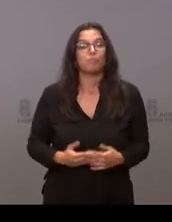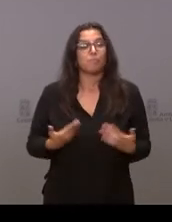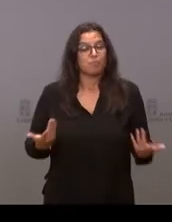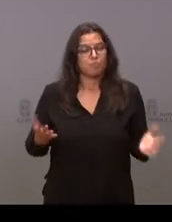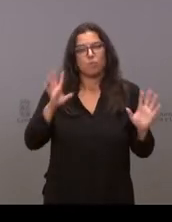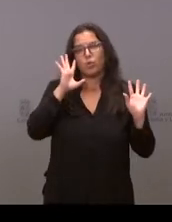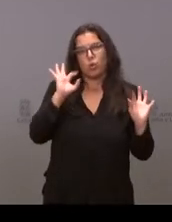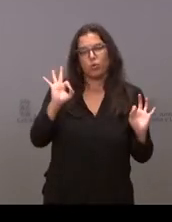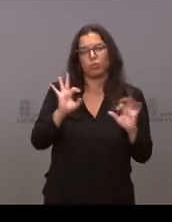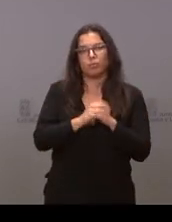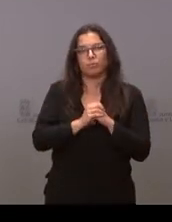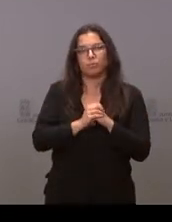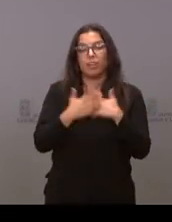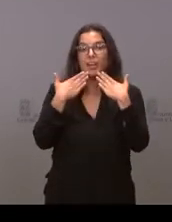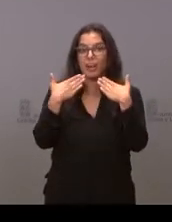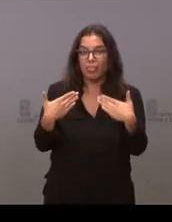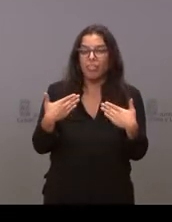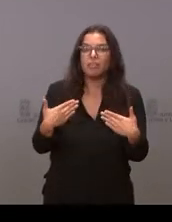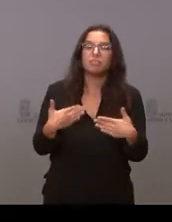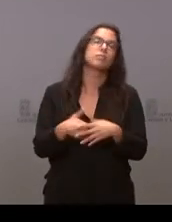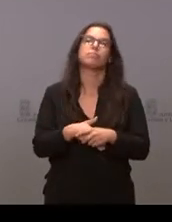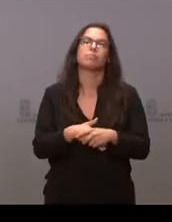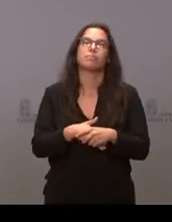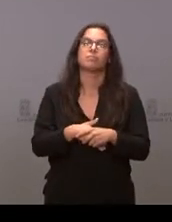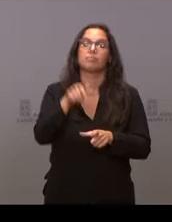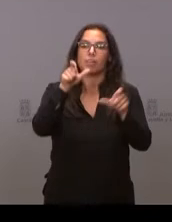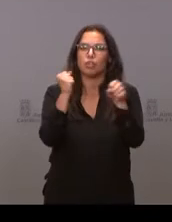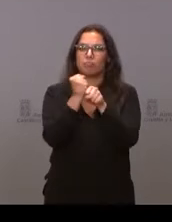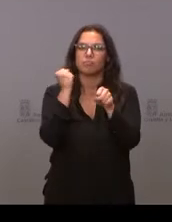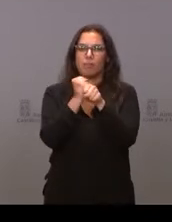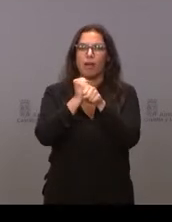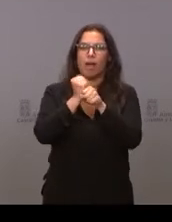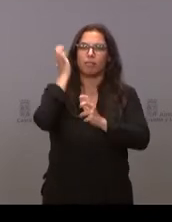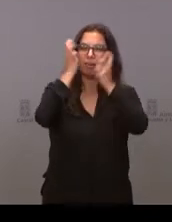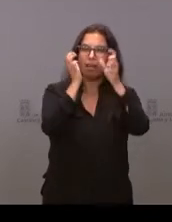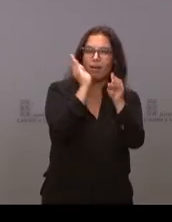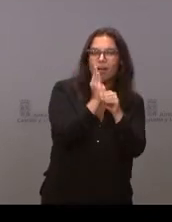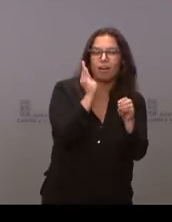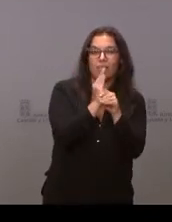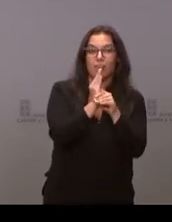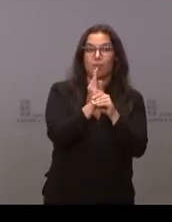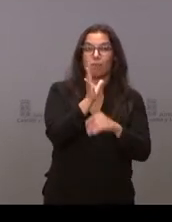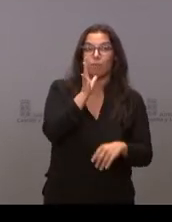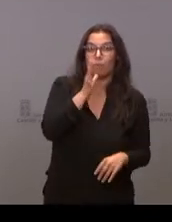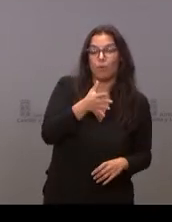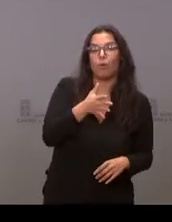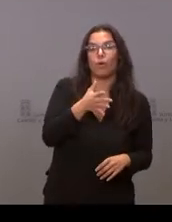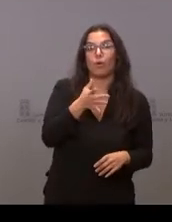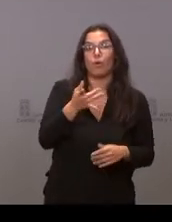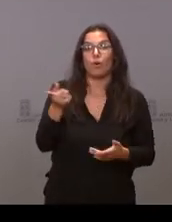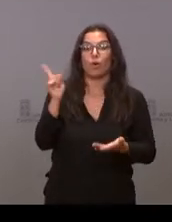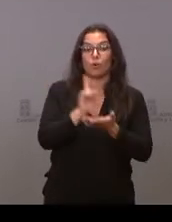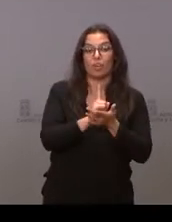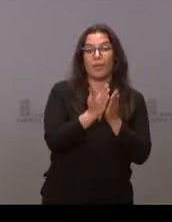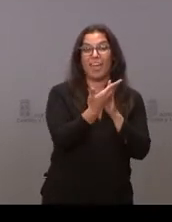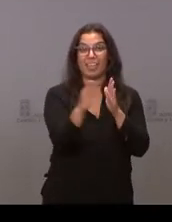supuesto, gracias a los ganaderos por convertir de nuevo la exposición